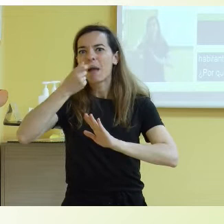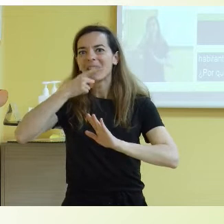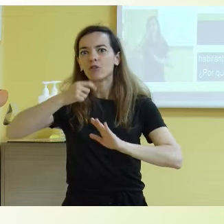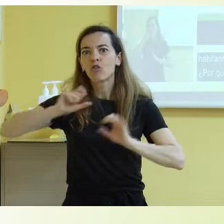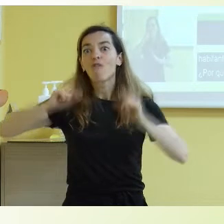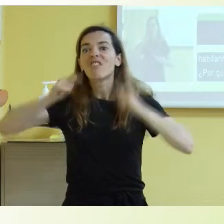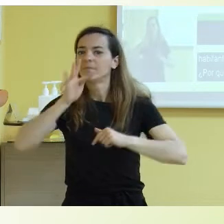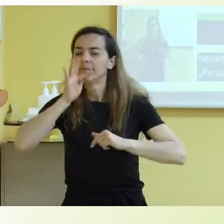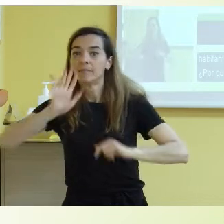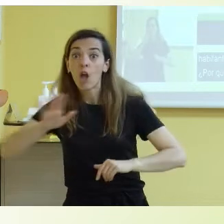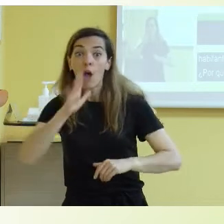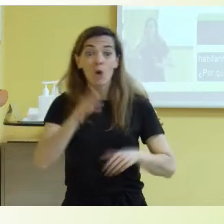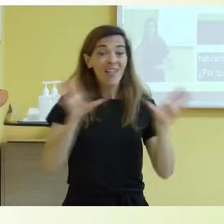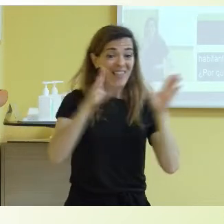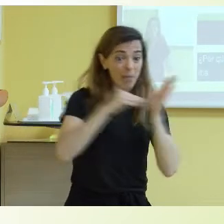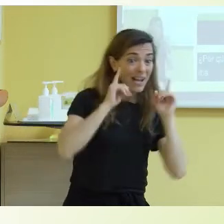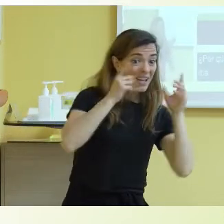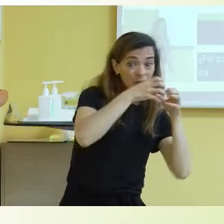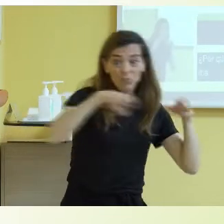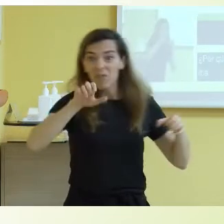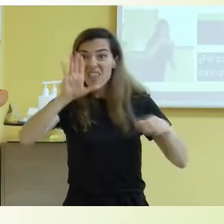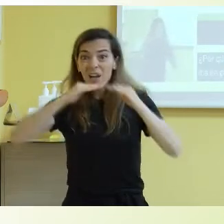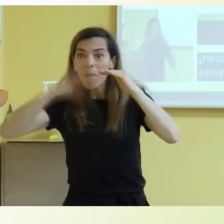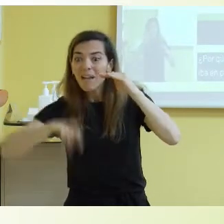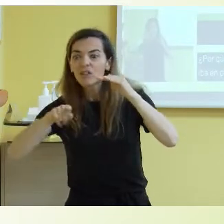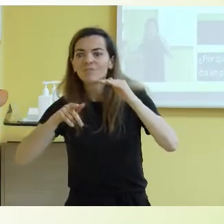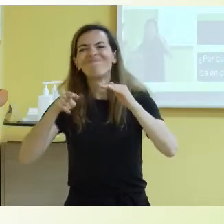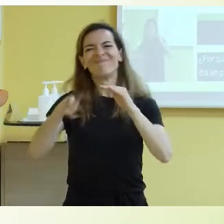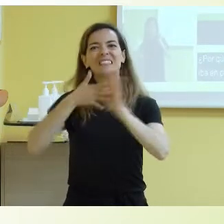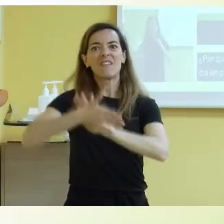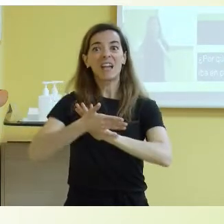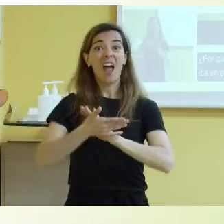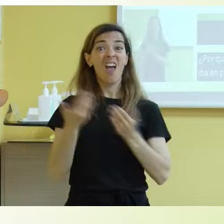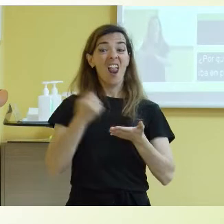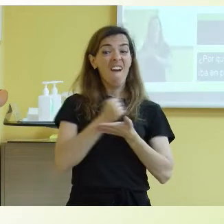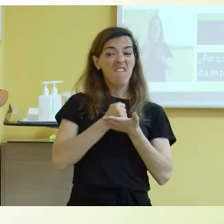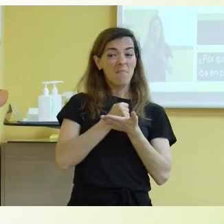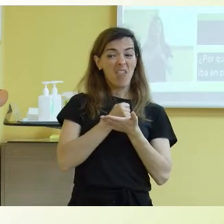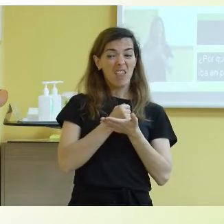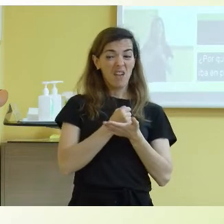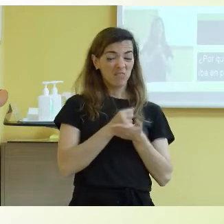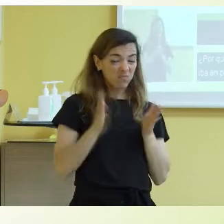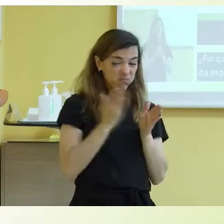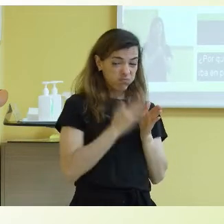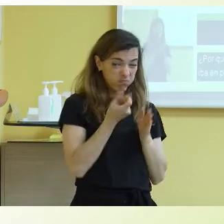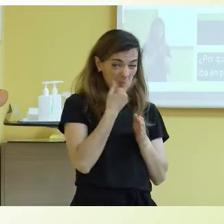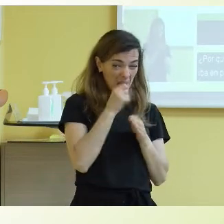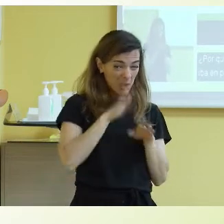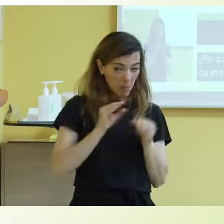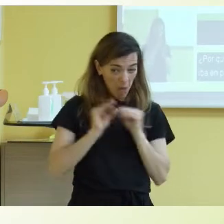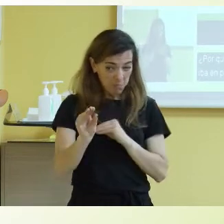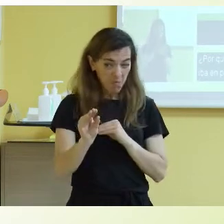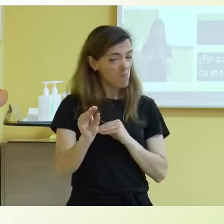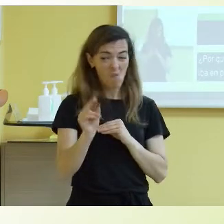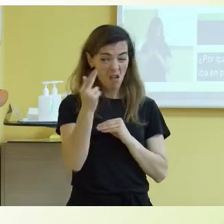10.000 a la industria farmacéutica no le venía bien invertir en un medicamento para ese tipo de enfermedades. Y como no podía sacar